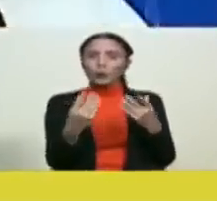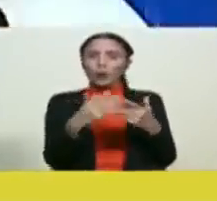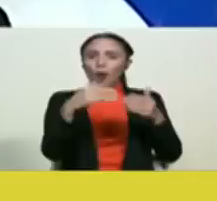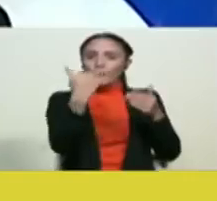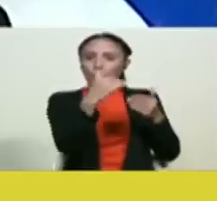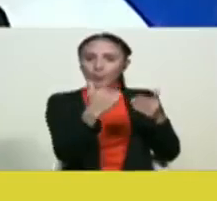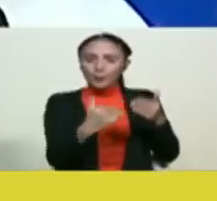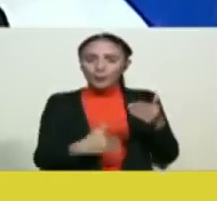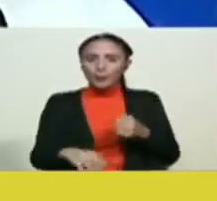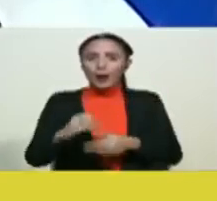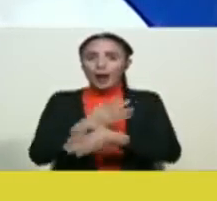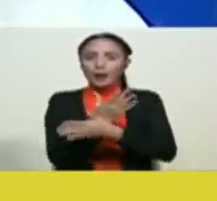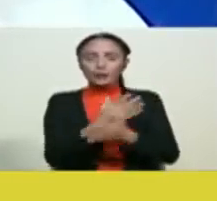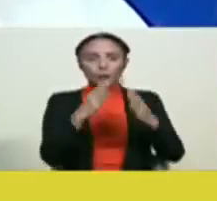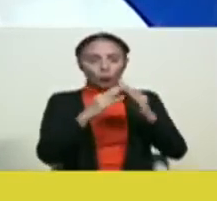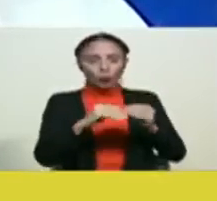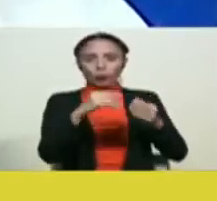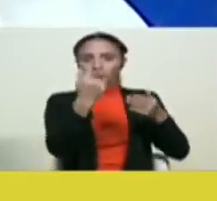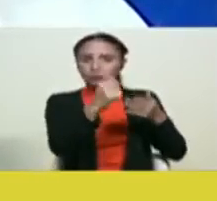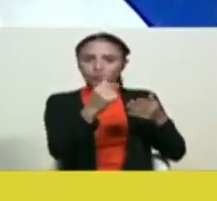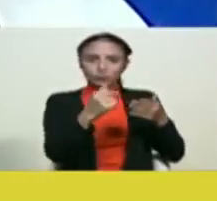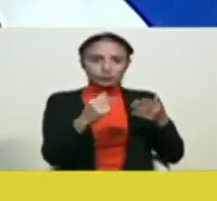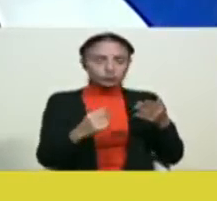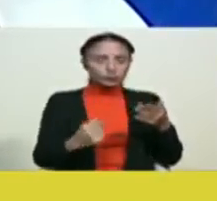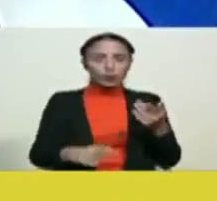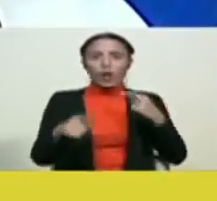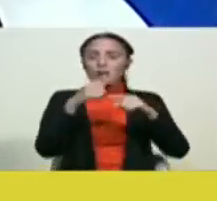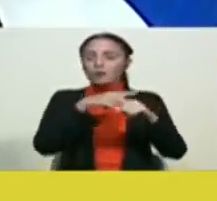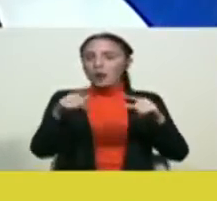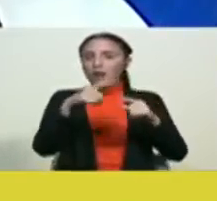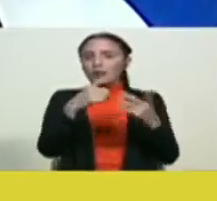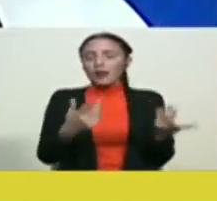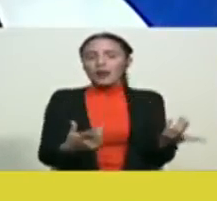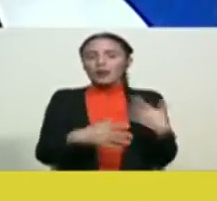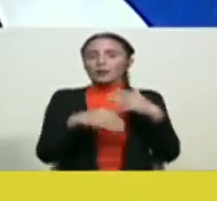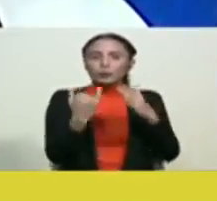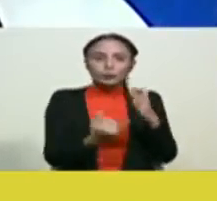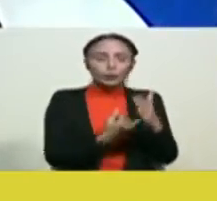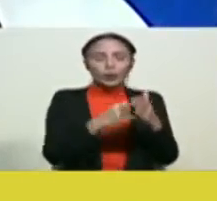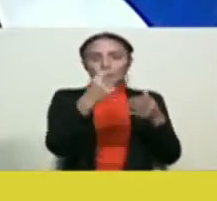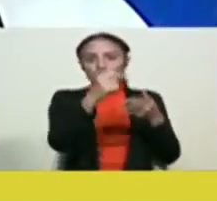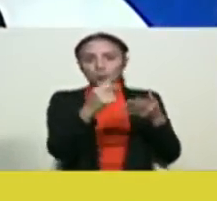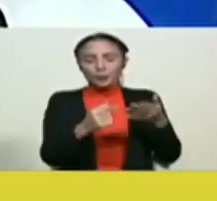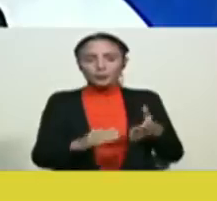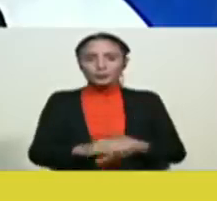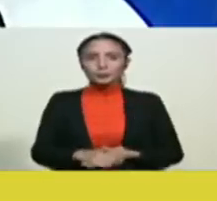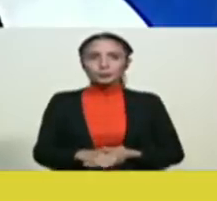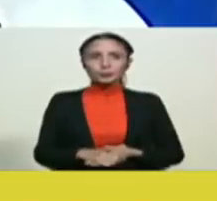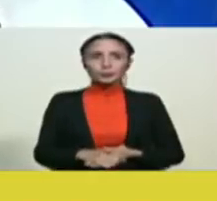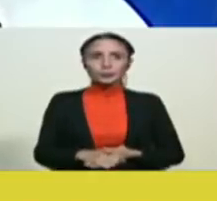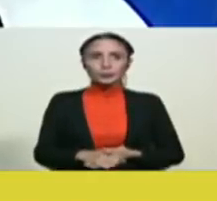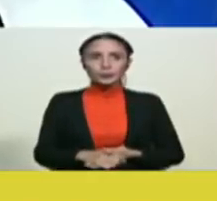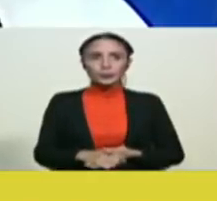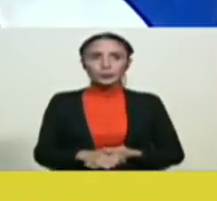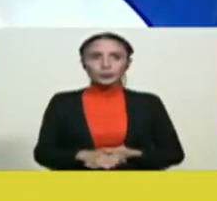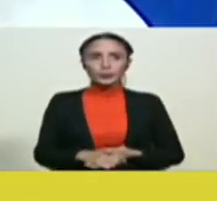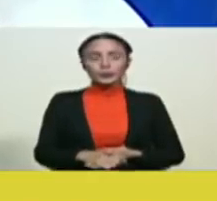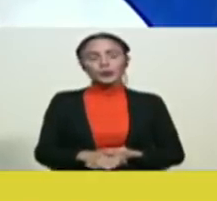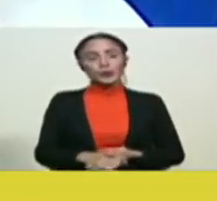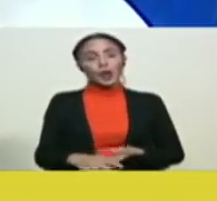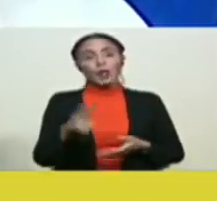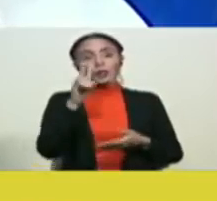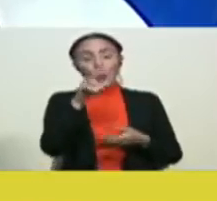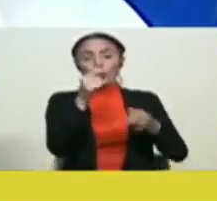el marco del alba de toda la cooperación en el marco de petrocaribe hemos asumido dos líneas centrales